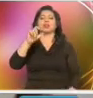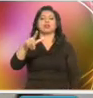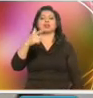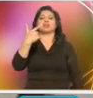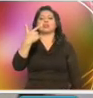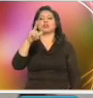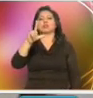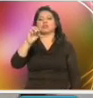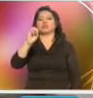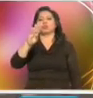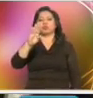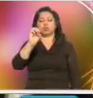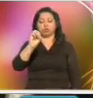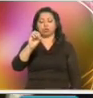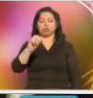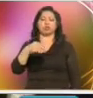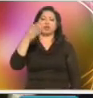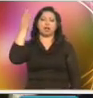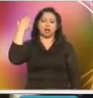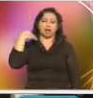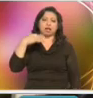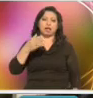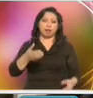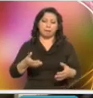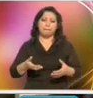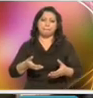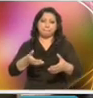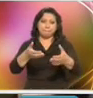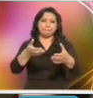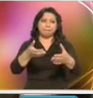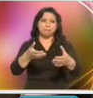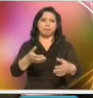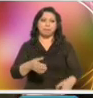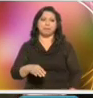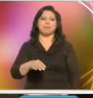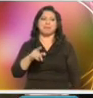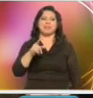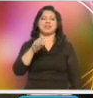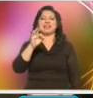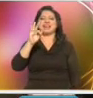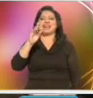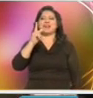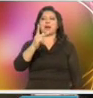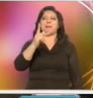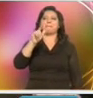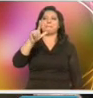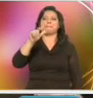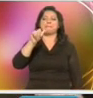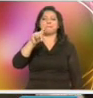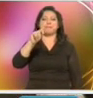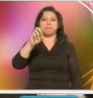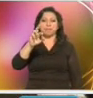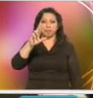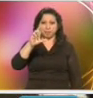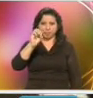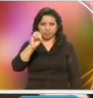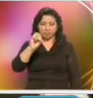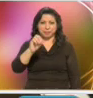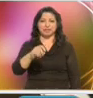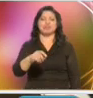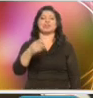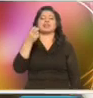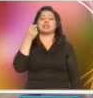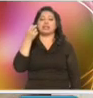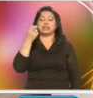en las calles de Francisco y Madero, bueno, en ese entonces eran Plateros. Claro, pero- San Francisco y Plateros, perdón, sí, no se llamaba Francisco y Madero. Y